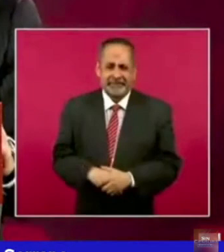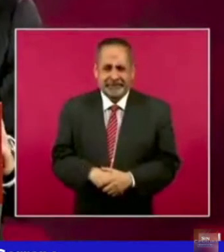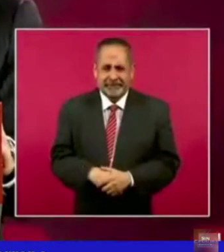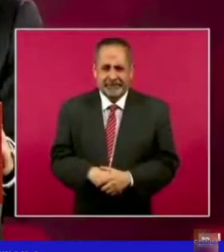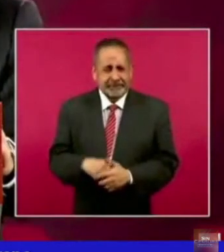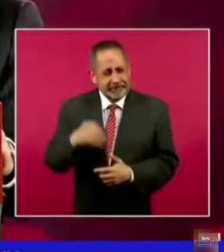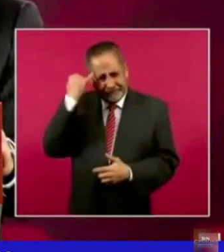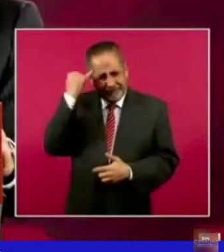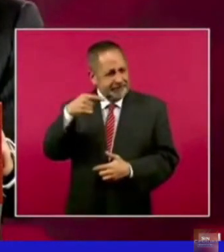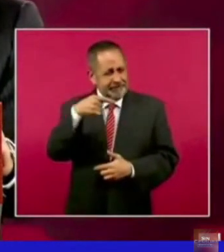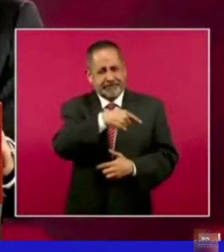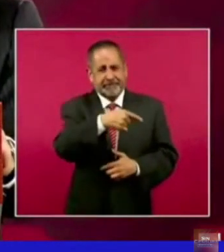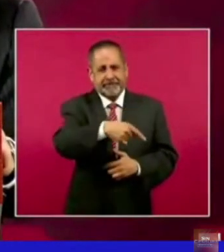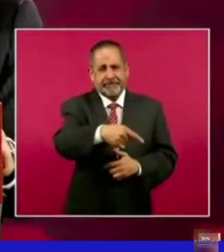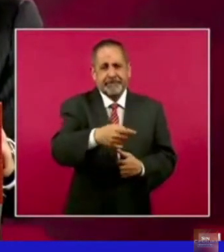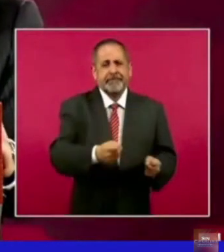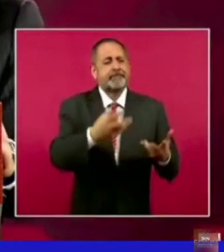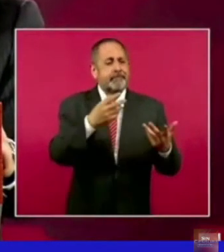cuántos